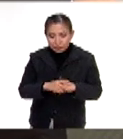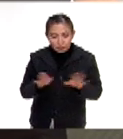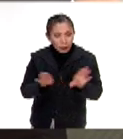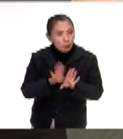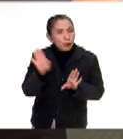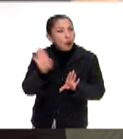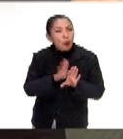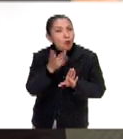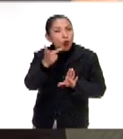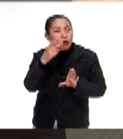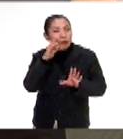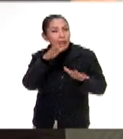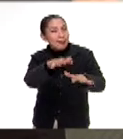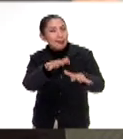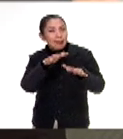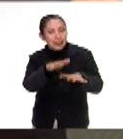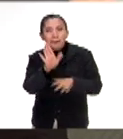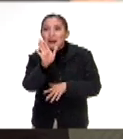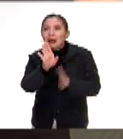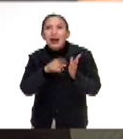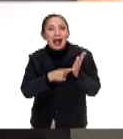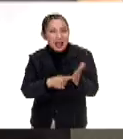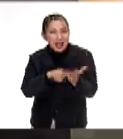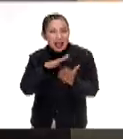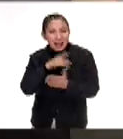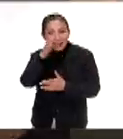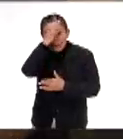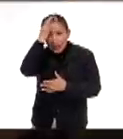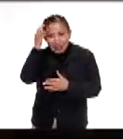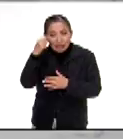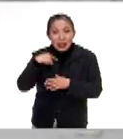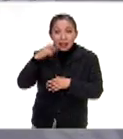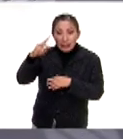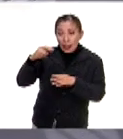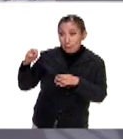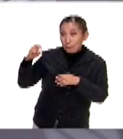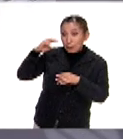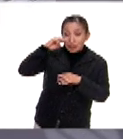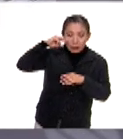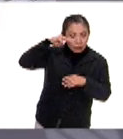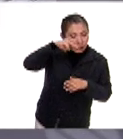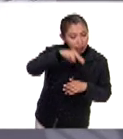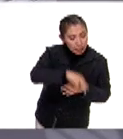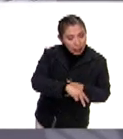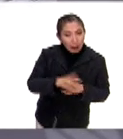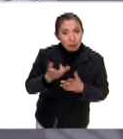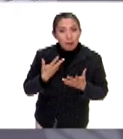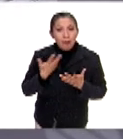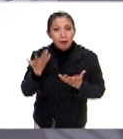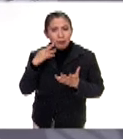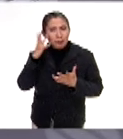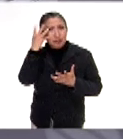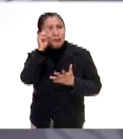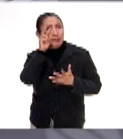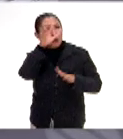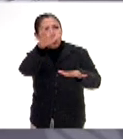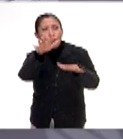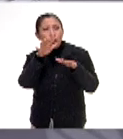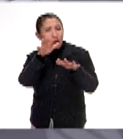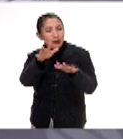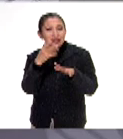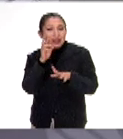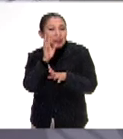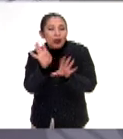yo creo que son como muy enigmáticas. Aparece, por ejemplo, Frida Kahlo desde el puente viendo hacia abajo. Es una sombra espléndida. Exacto, alto